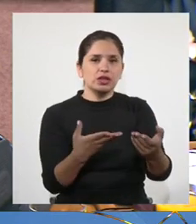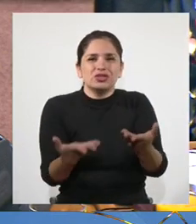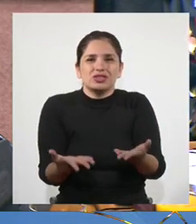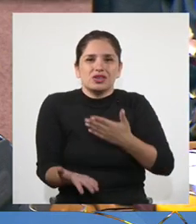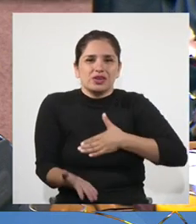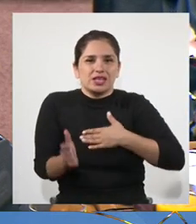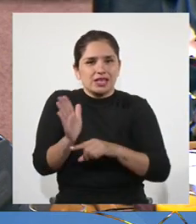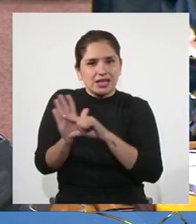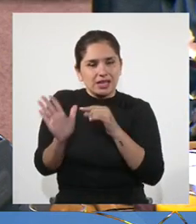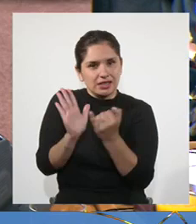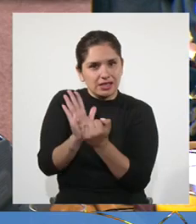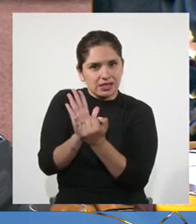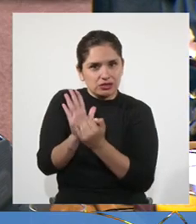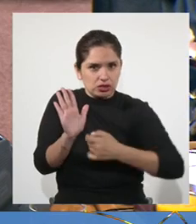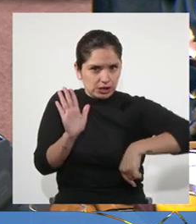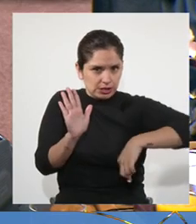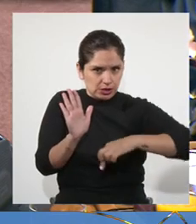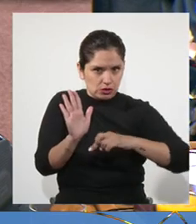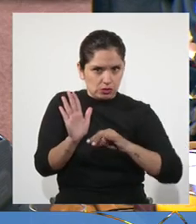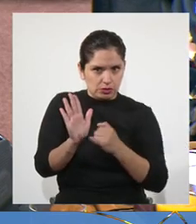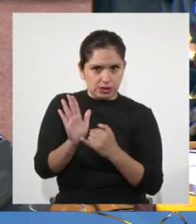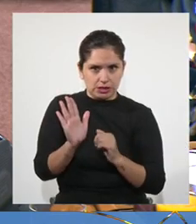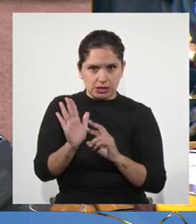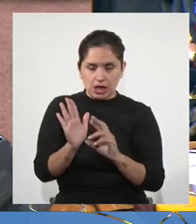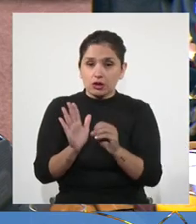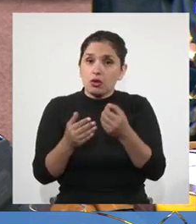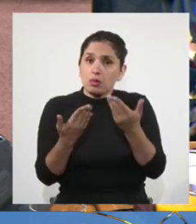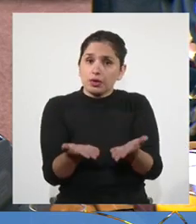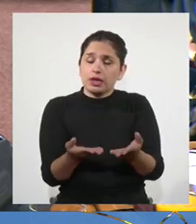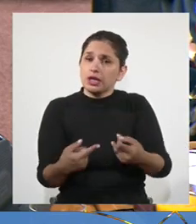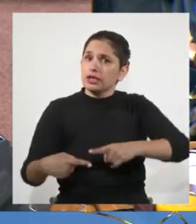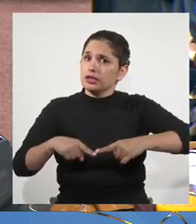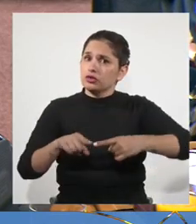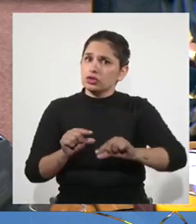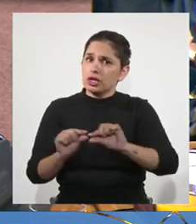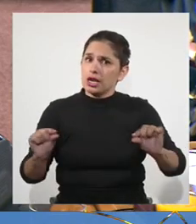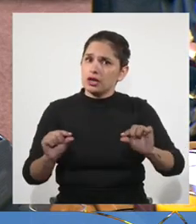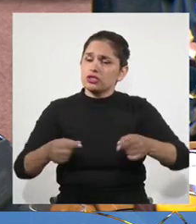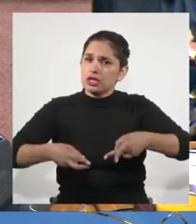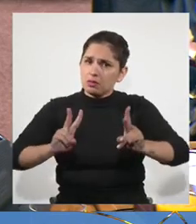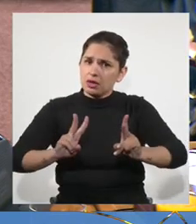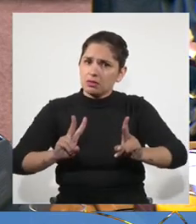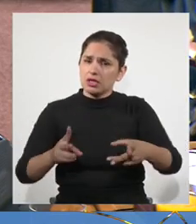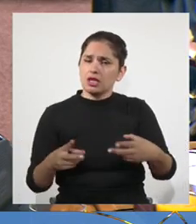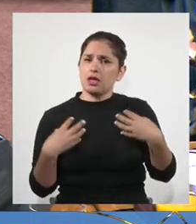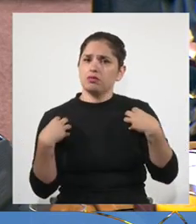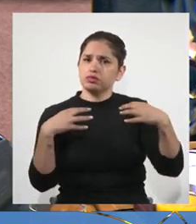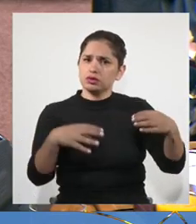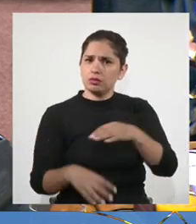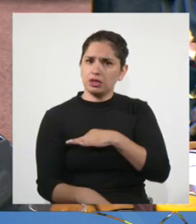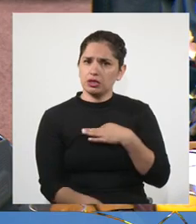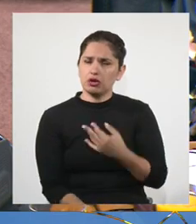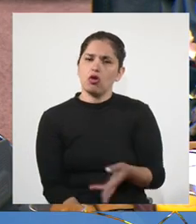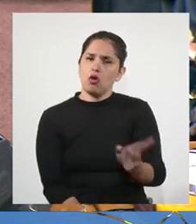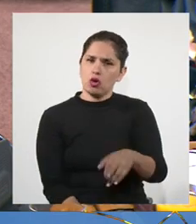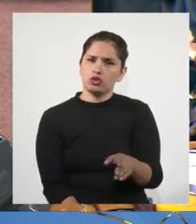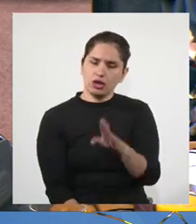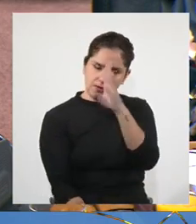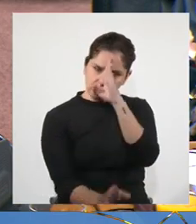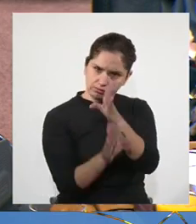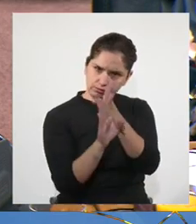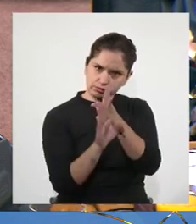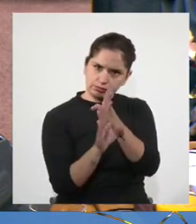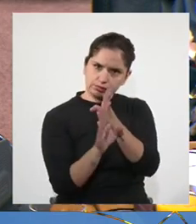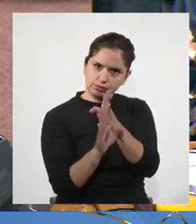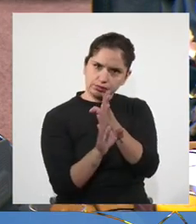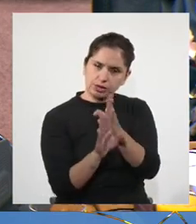la indicación del senador Pizarro es poner en discusión la glosa que faculta al ministerio para hacer una vez más tratos directos y vulnerar